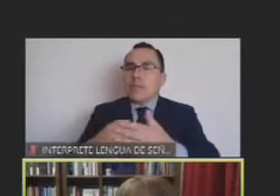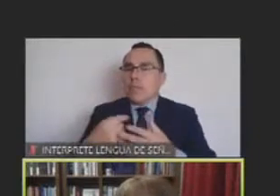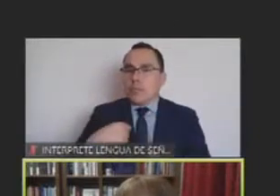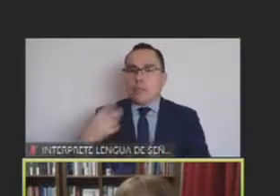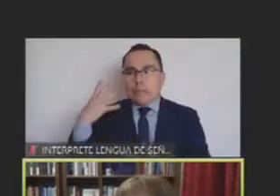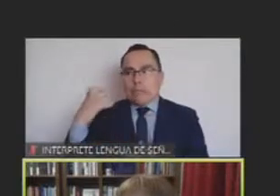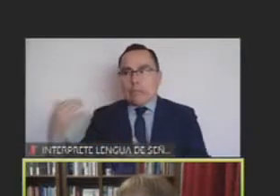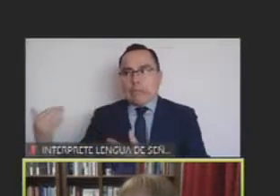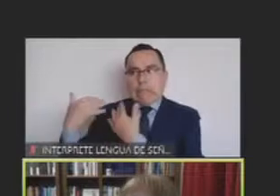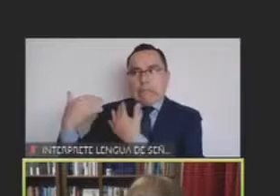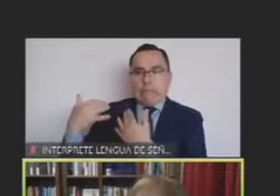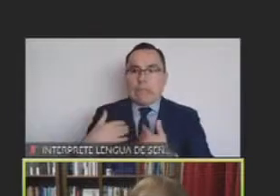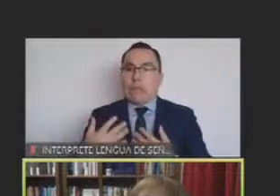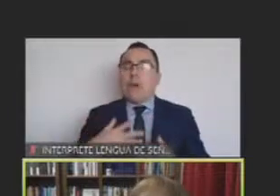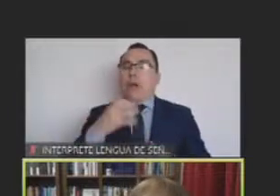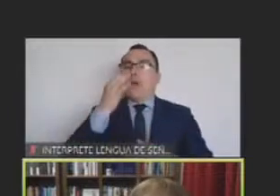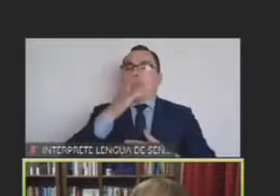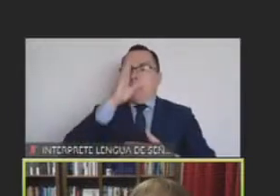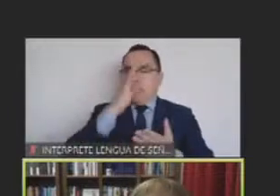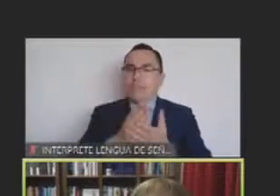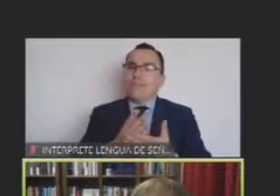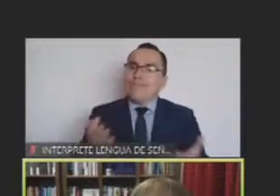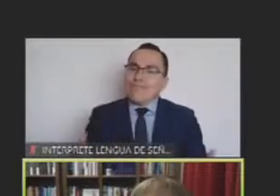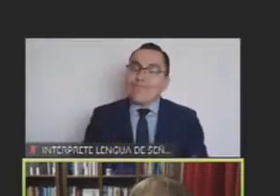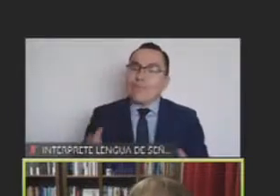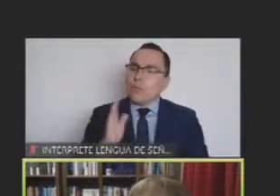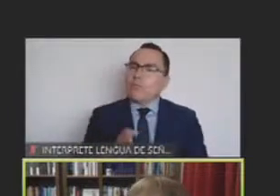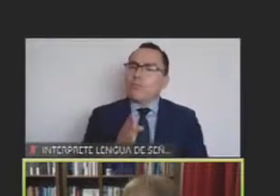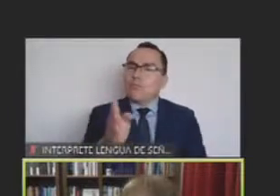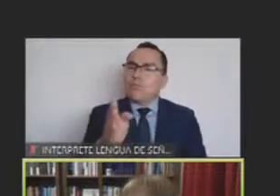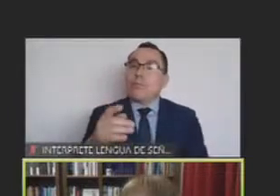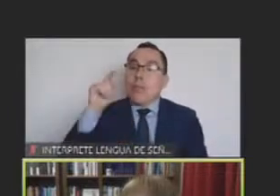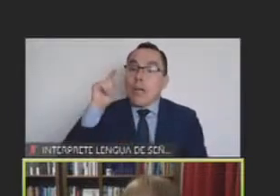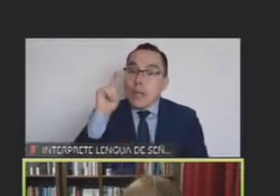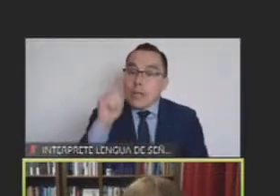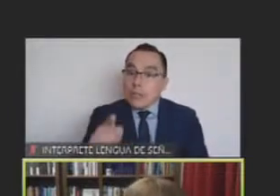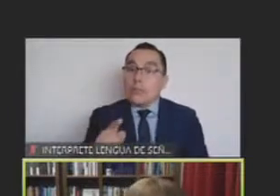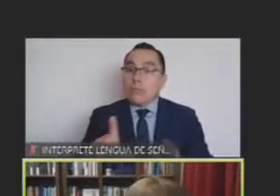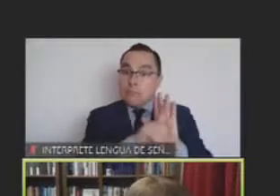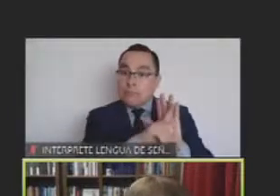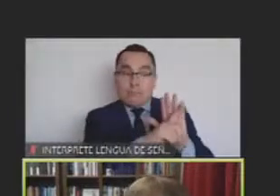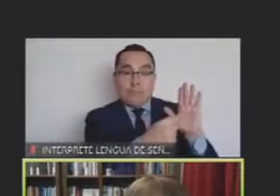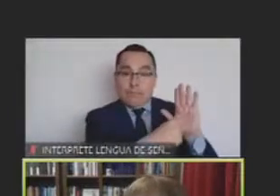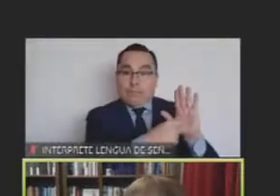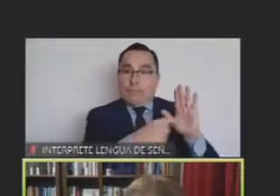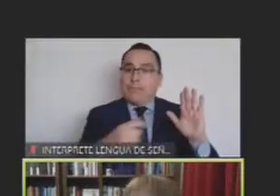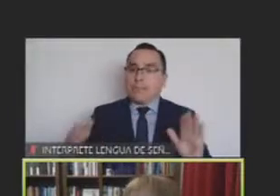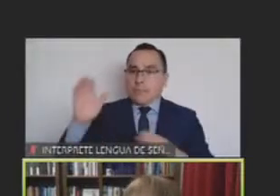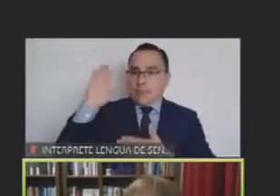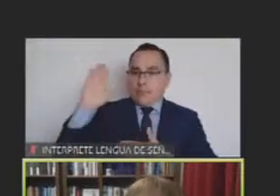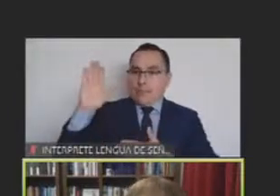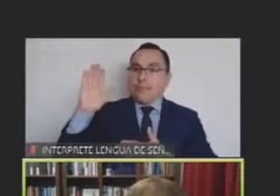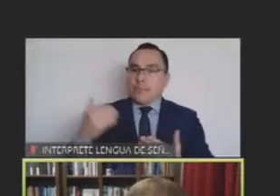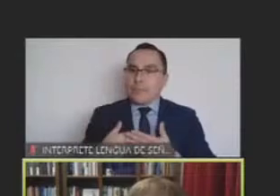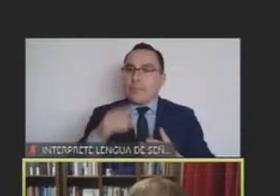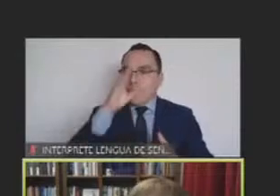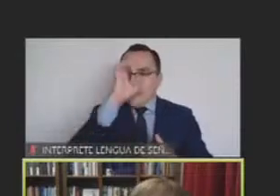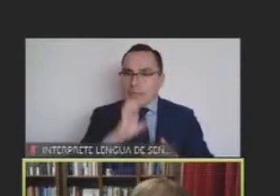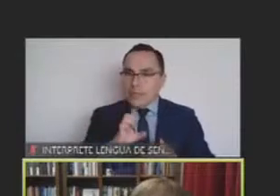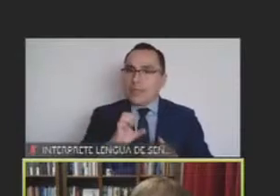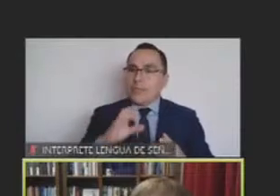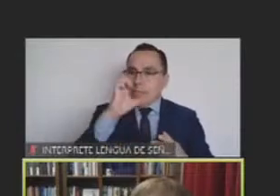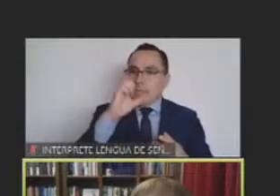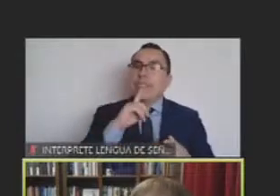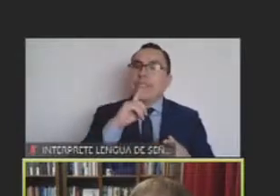hacerlo. Si su actuar, como lo decíamos antes, está sujeto a un fuerte compromiso ético, podría, ¿no es cierto?,